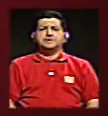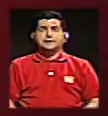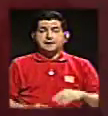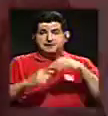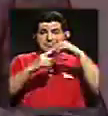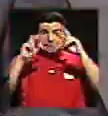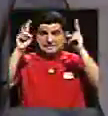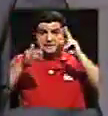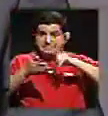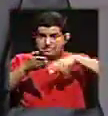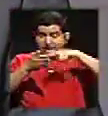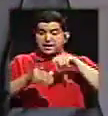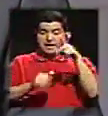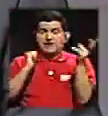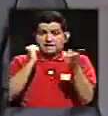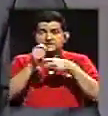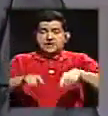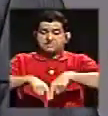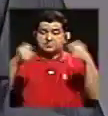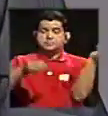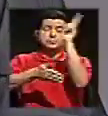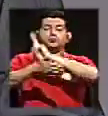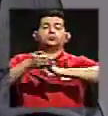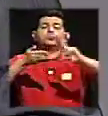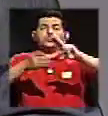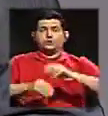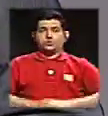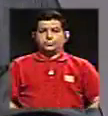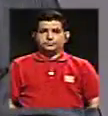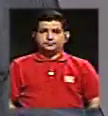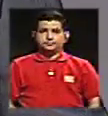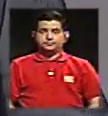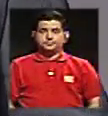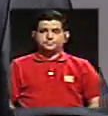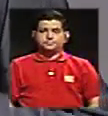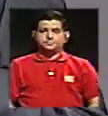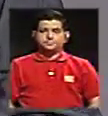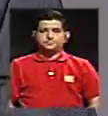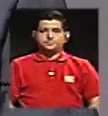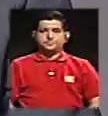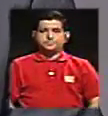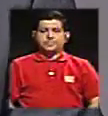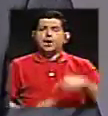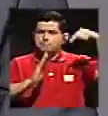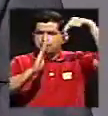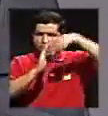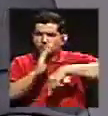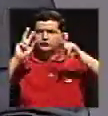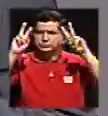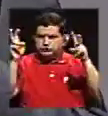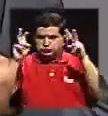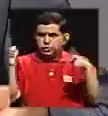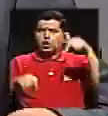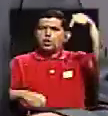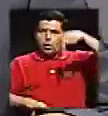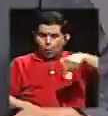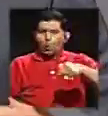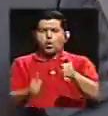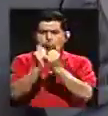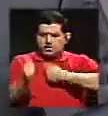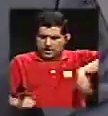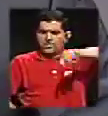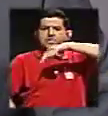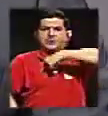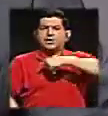que usted puede leer en esta edición de su semanario universidad esa semana y para profundizar en esos temas hoy nos